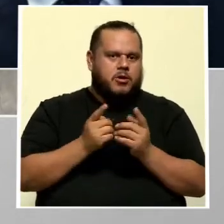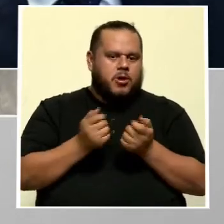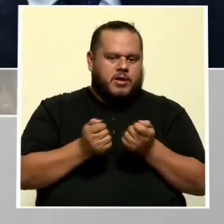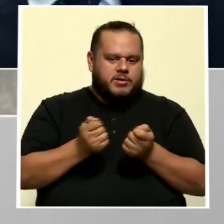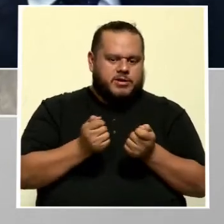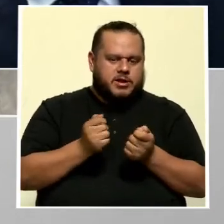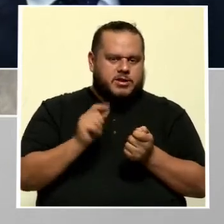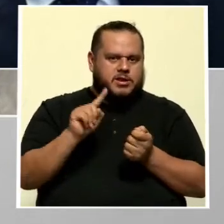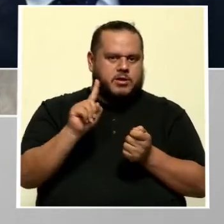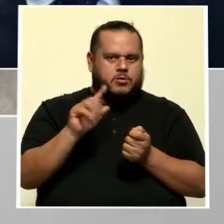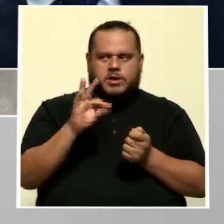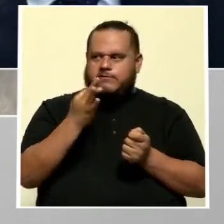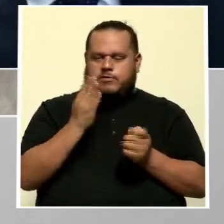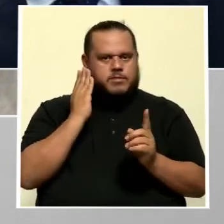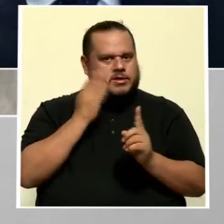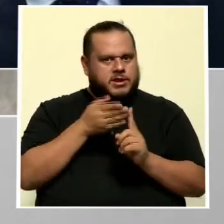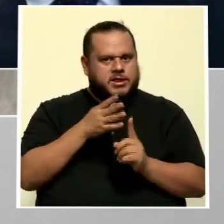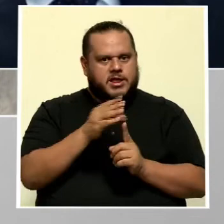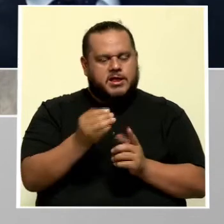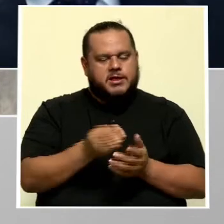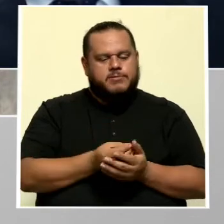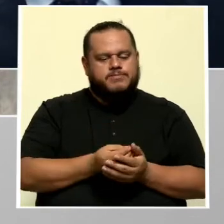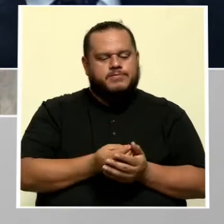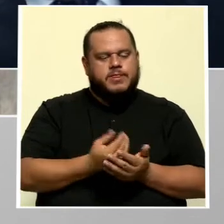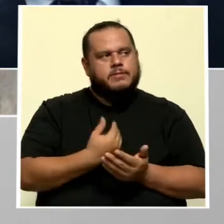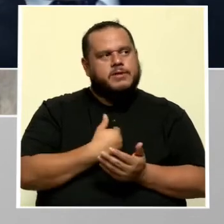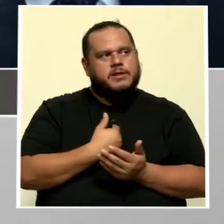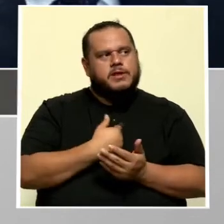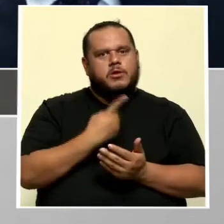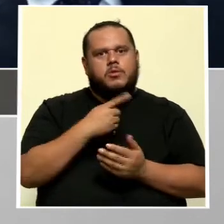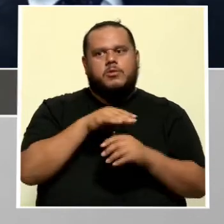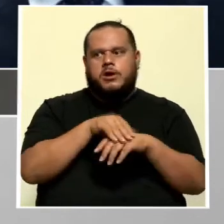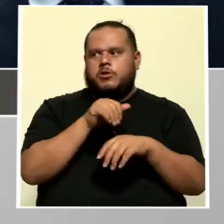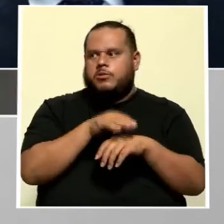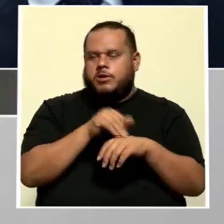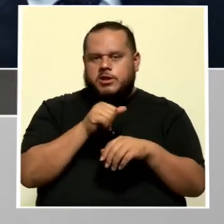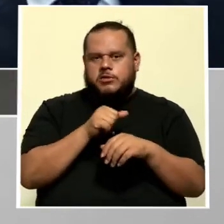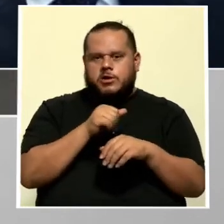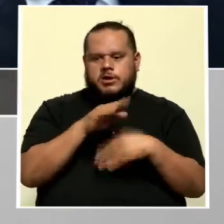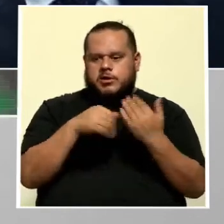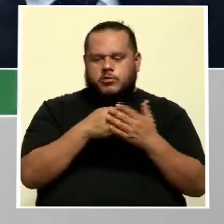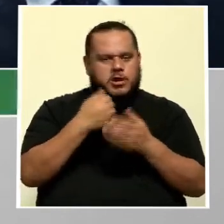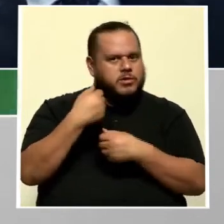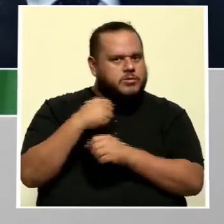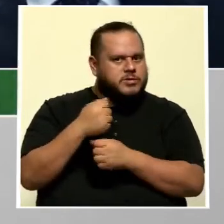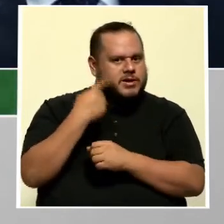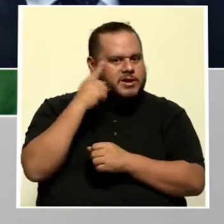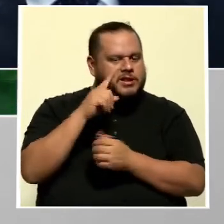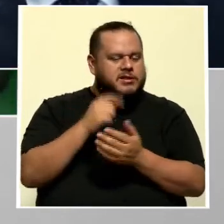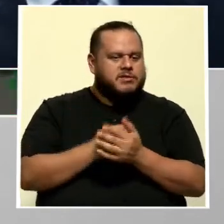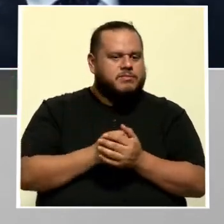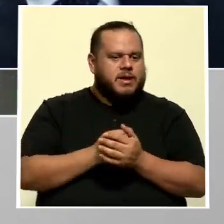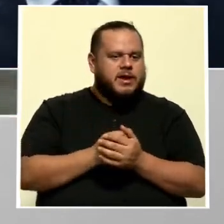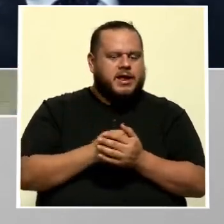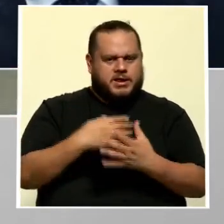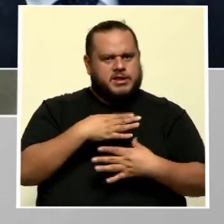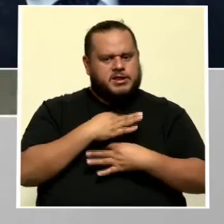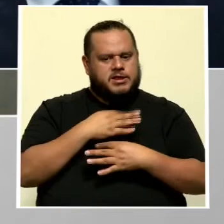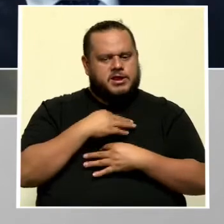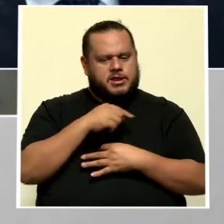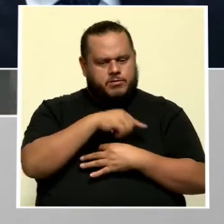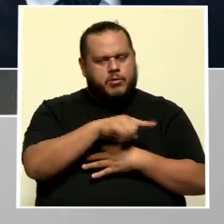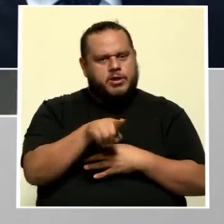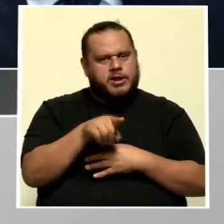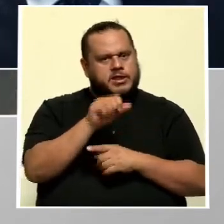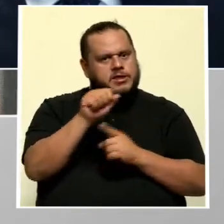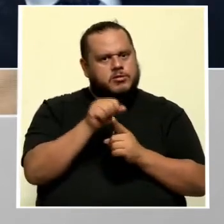manera directa, y va a haber una convocatoria a las municipalidades para que se interesen precisamente por estas estructuras,